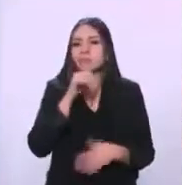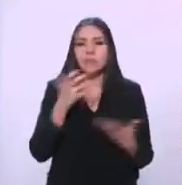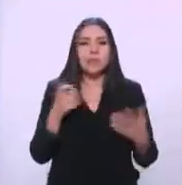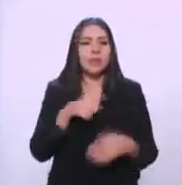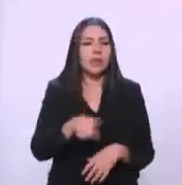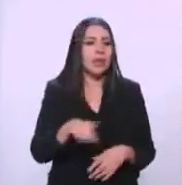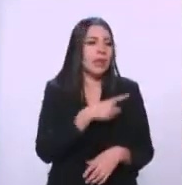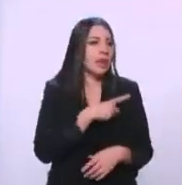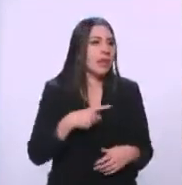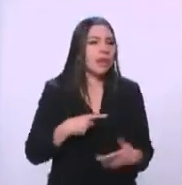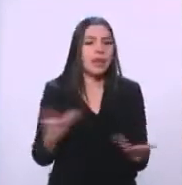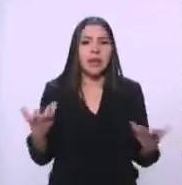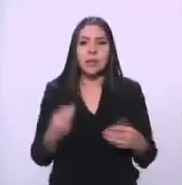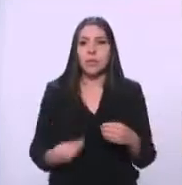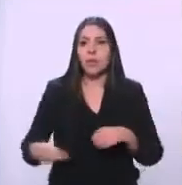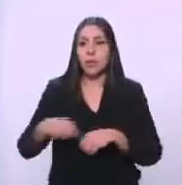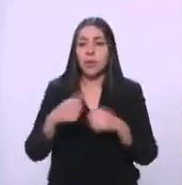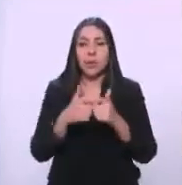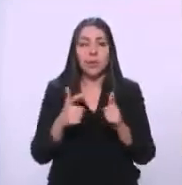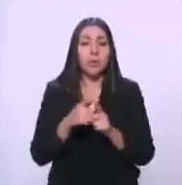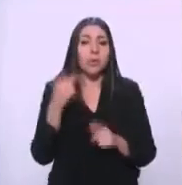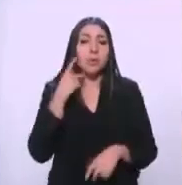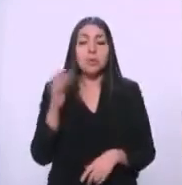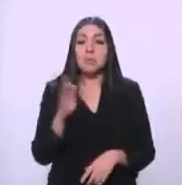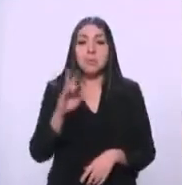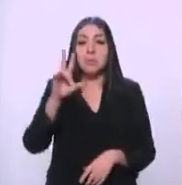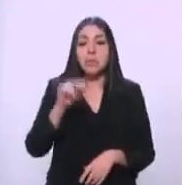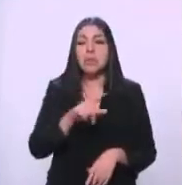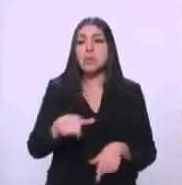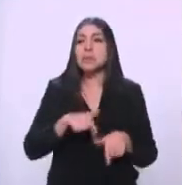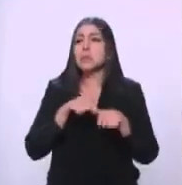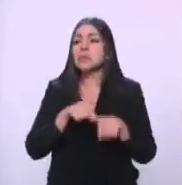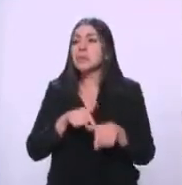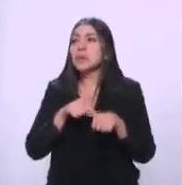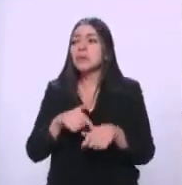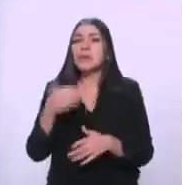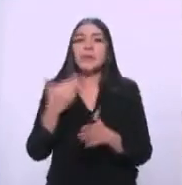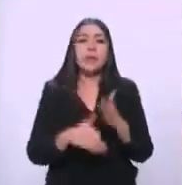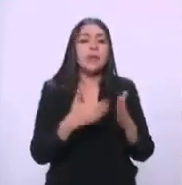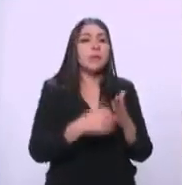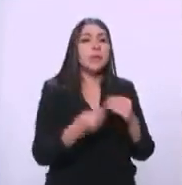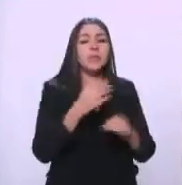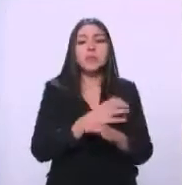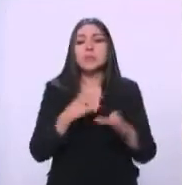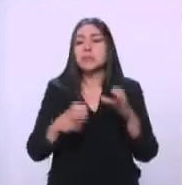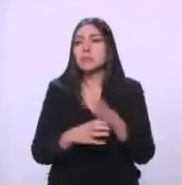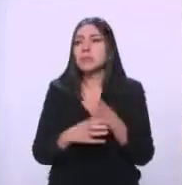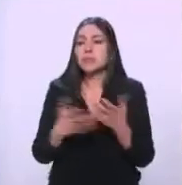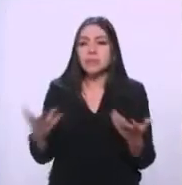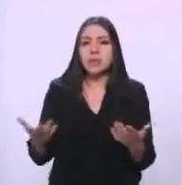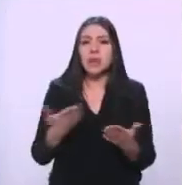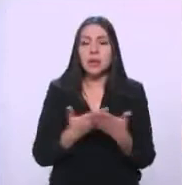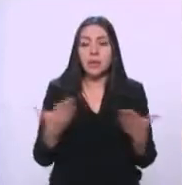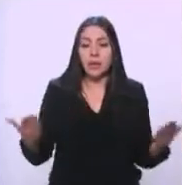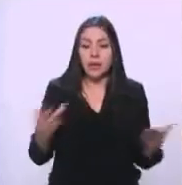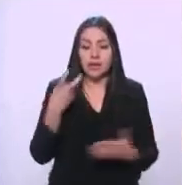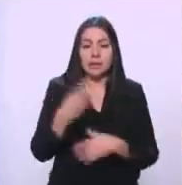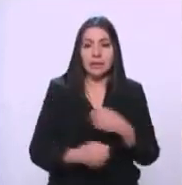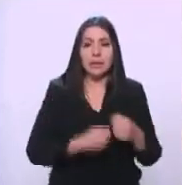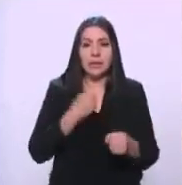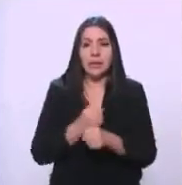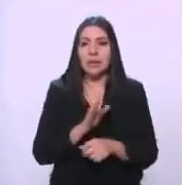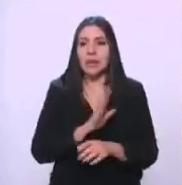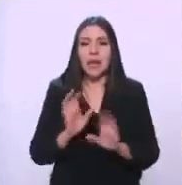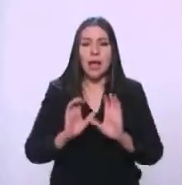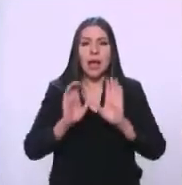tenemos que crear un partido porque si no vamos a seguir así en la precariedad absoluta y como ahorita ya este año justo obtuvieron